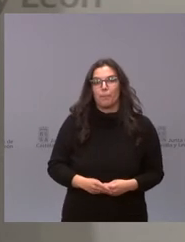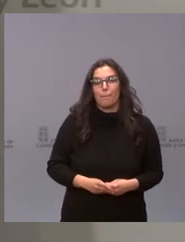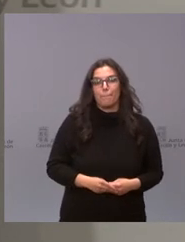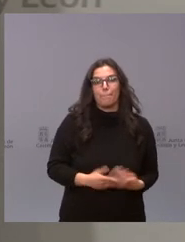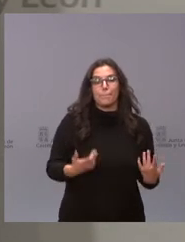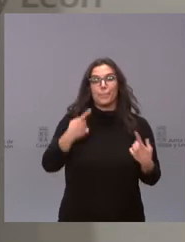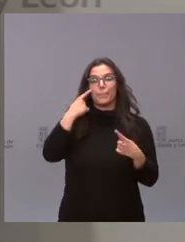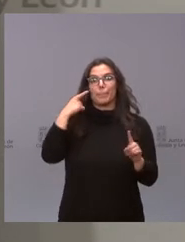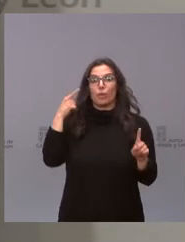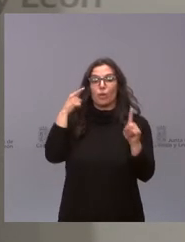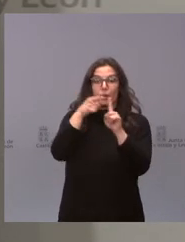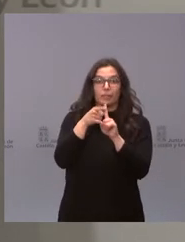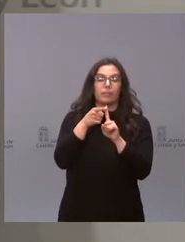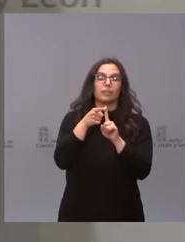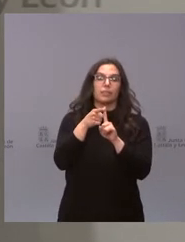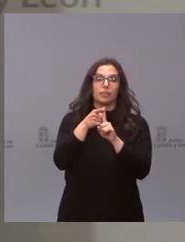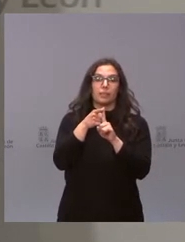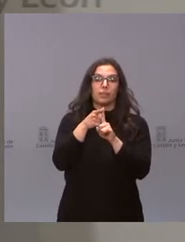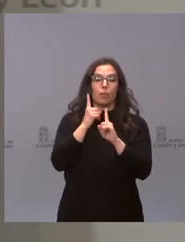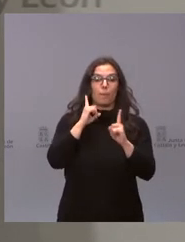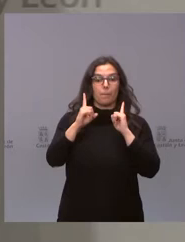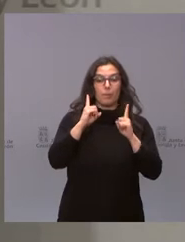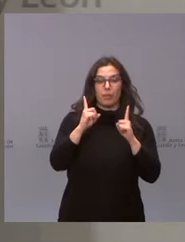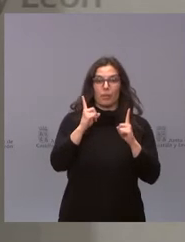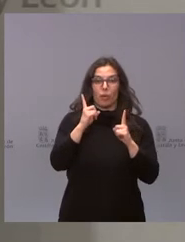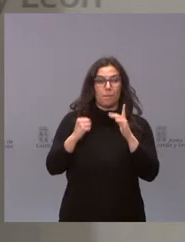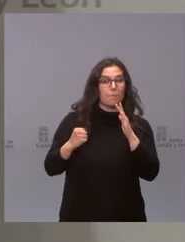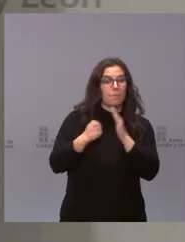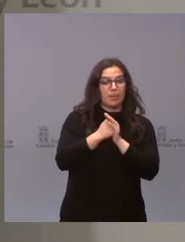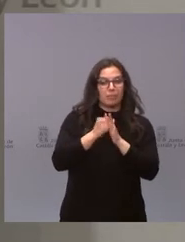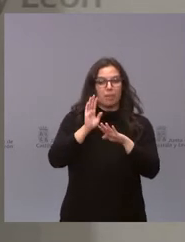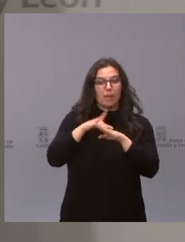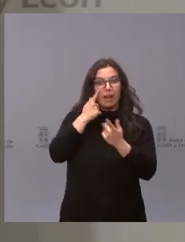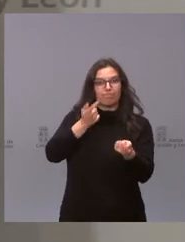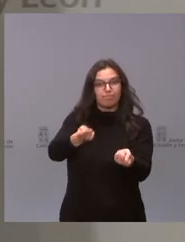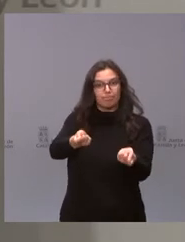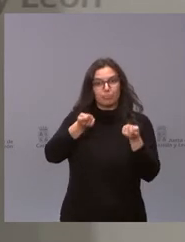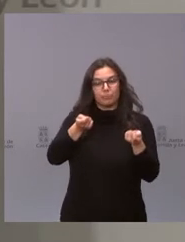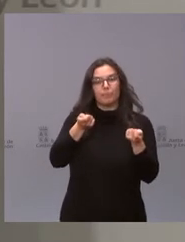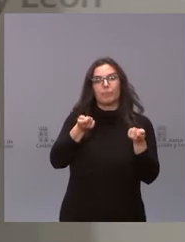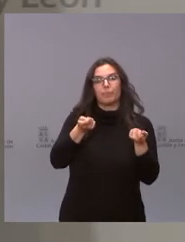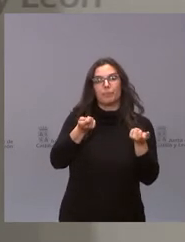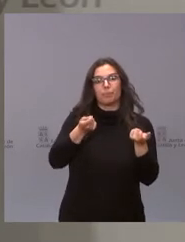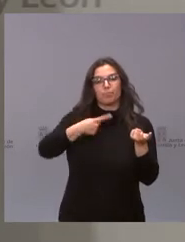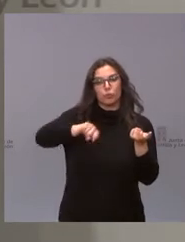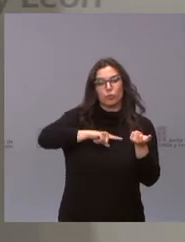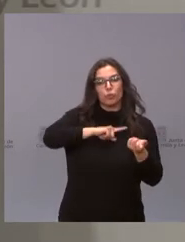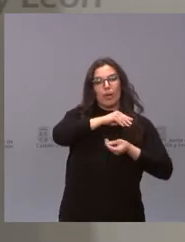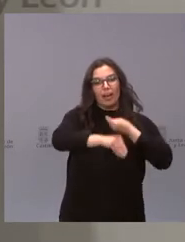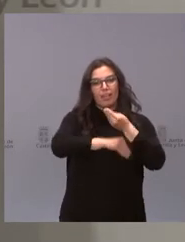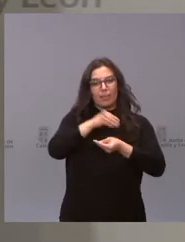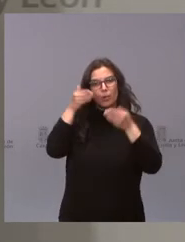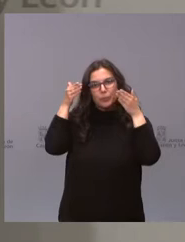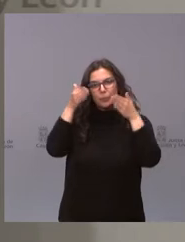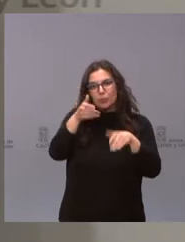ser lo más preventivo posibles en las medidas no sanitarias en el control de la expansión del virus estamos actuando sobre municipios